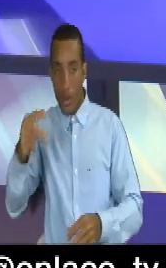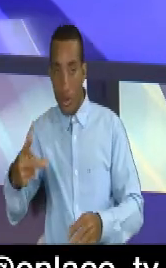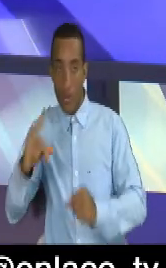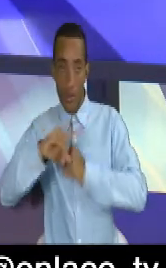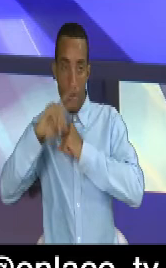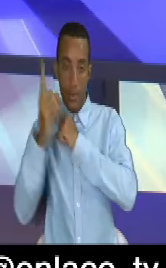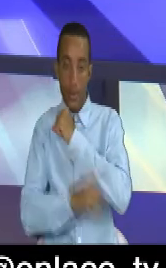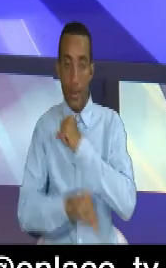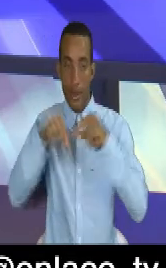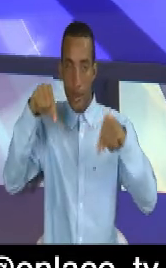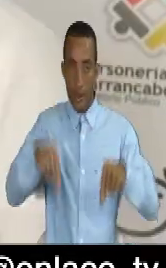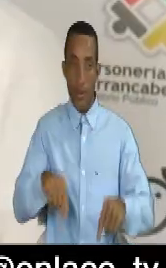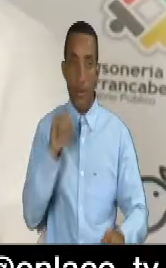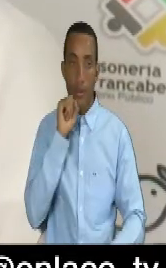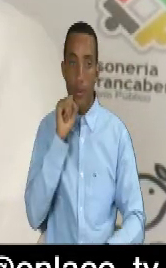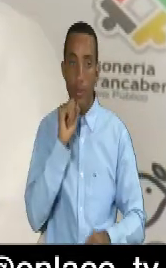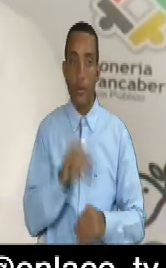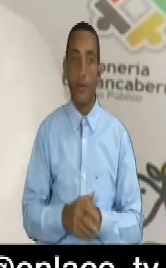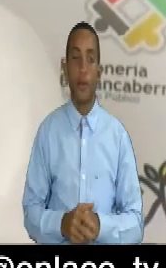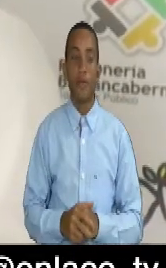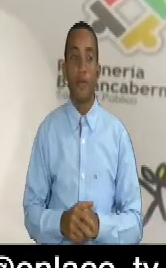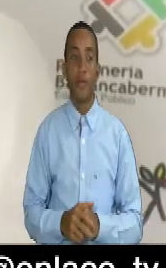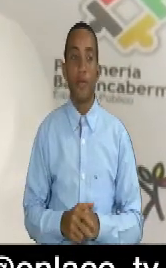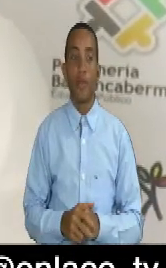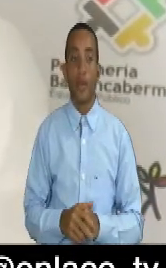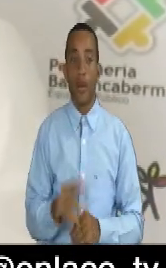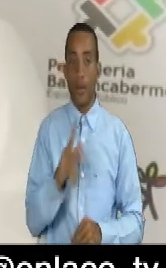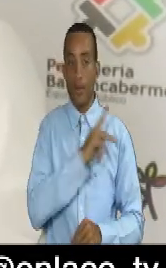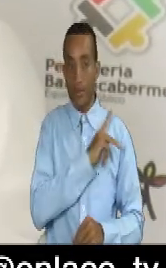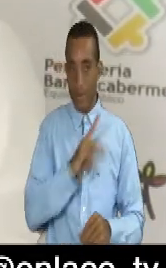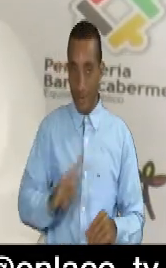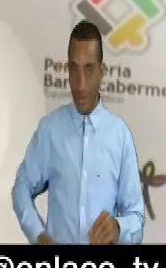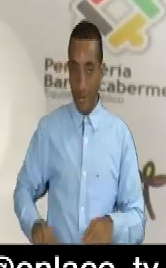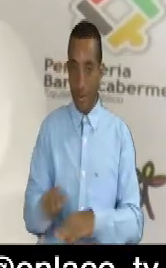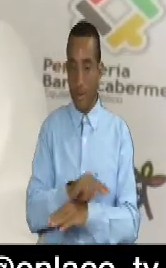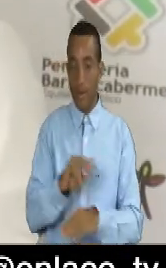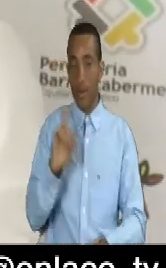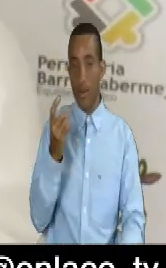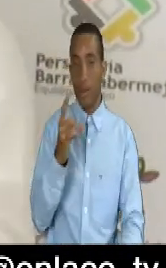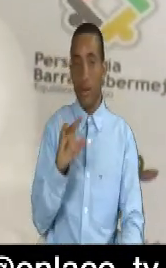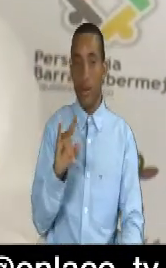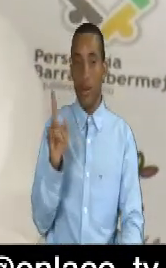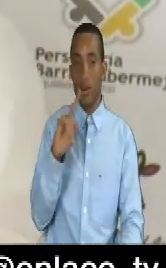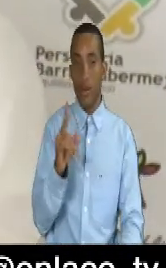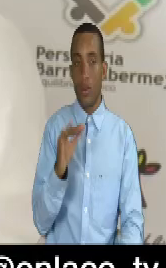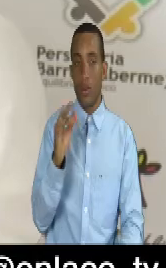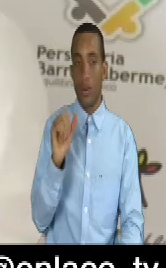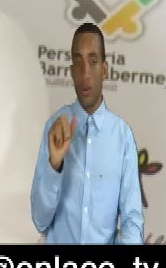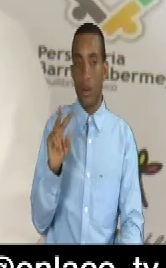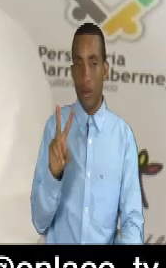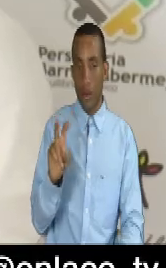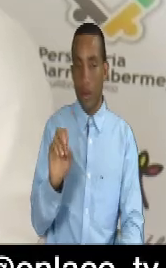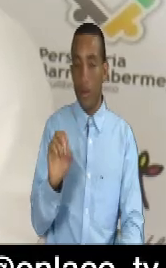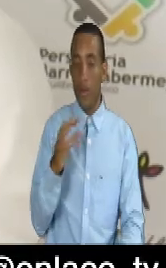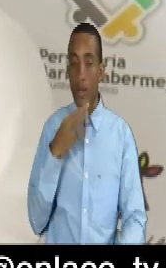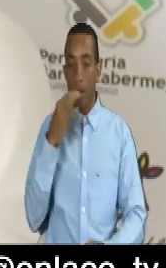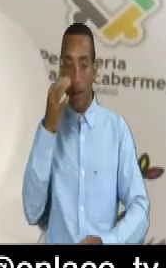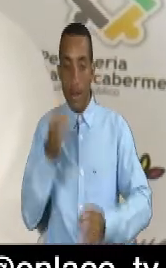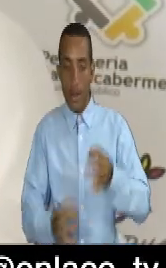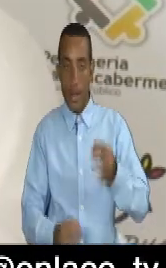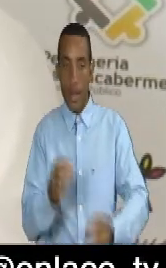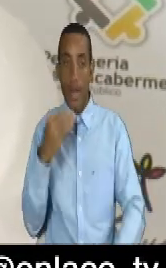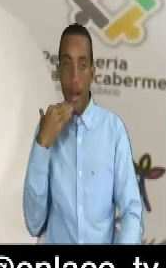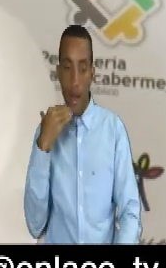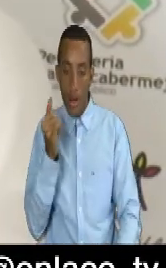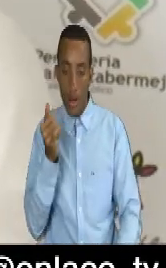Bermeja. Fue el personero municipal Gustavo de la Osa Sánchez el encargado de anunciar que la decisión de la jueza de familia de Barranca